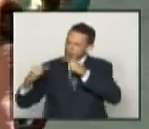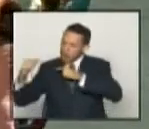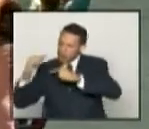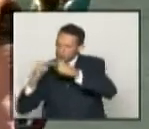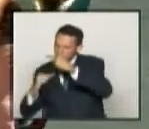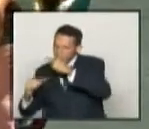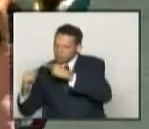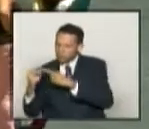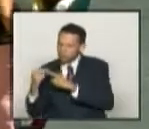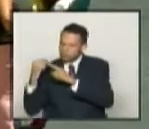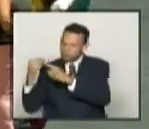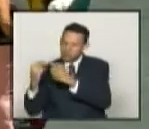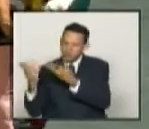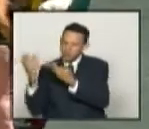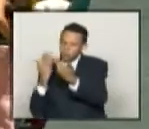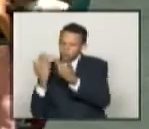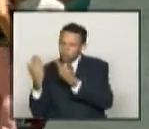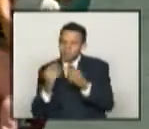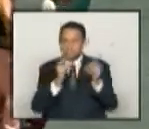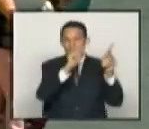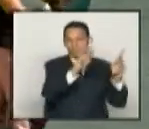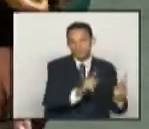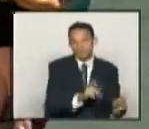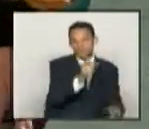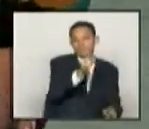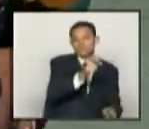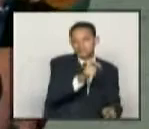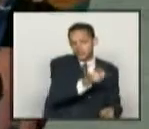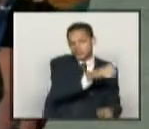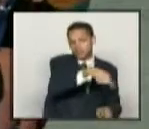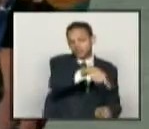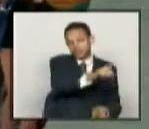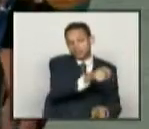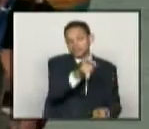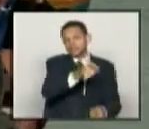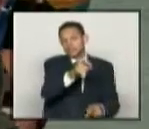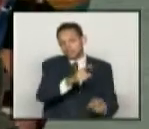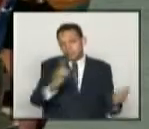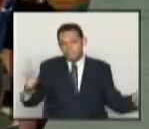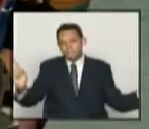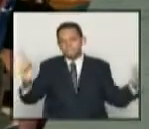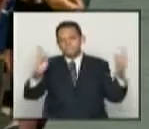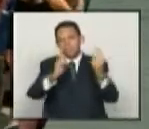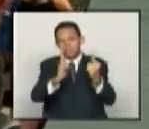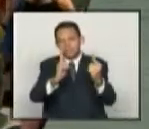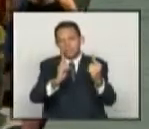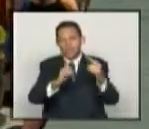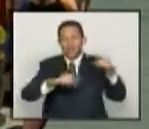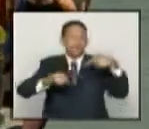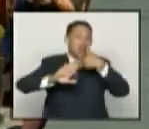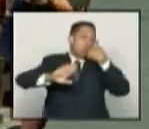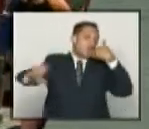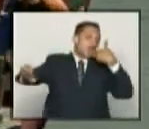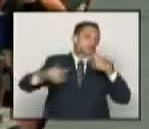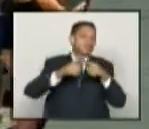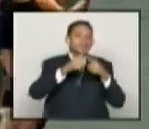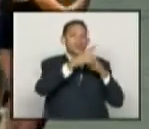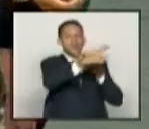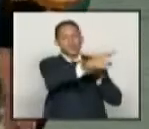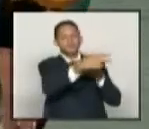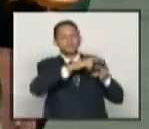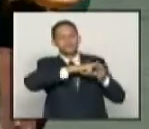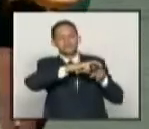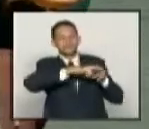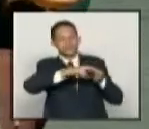Colpensiones, que la gente necesita realmente como una cercanía a estas entidades, y eso es lo que